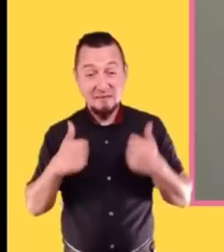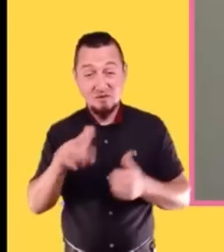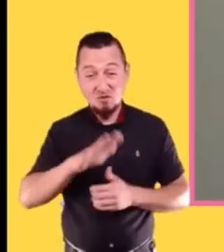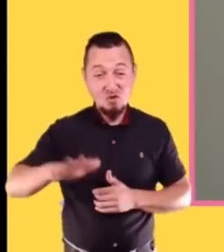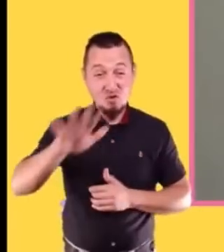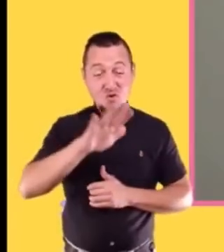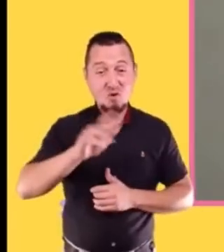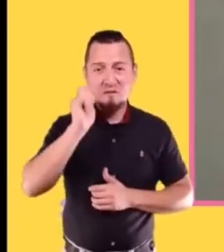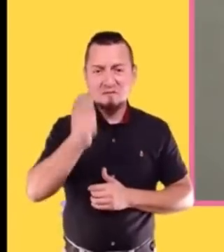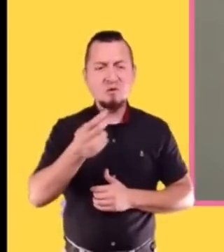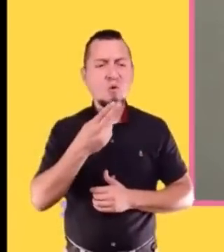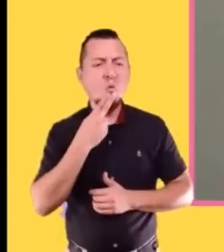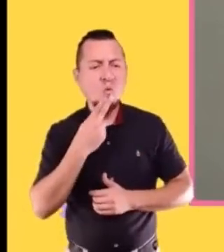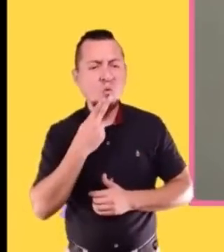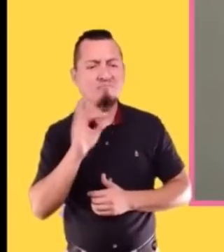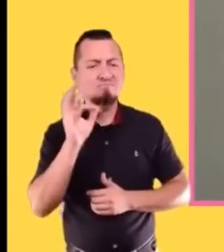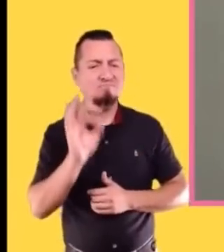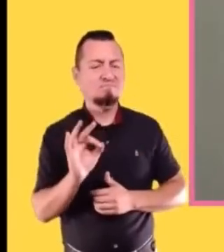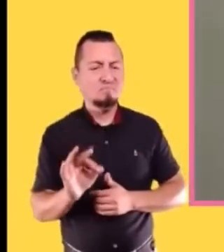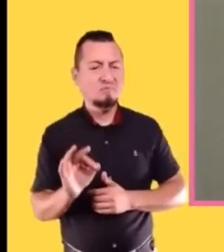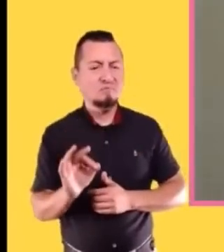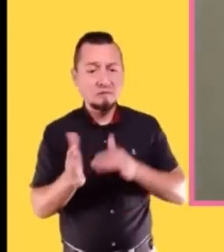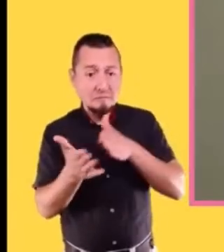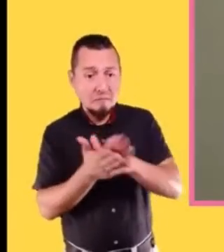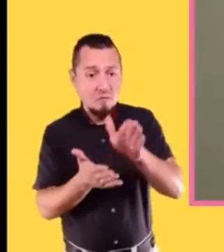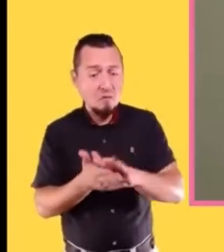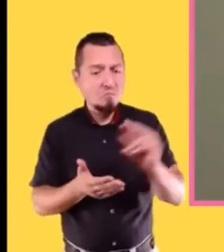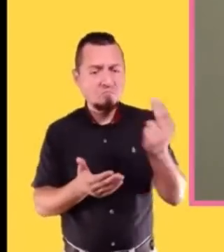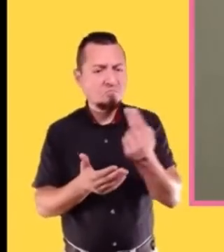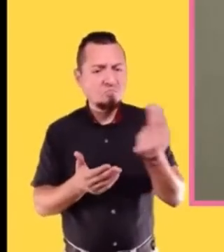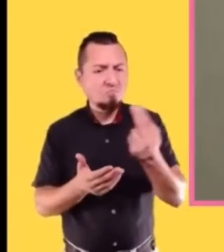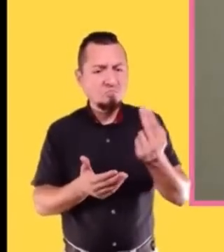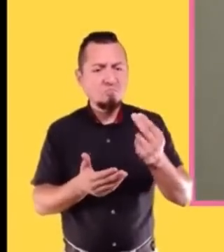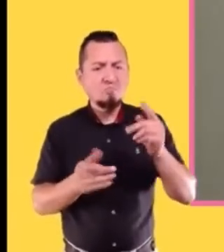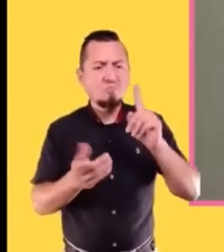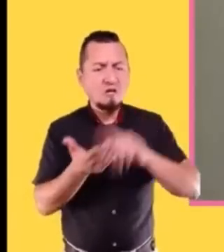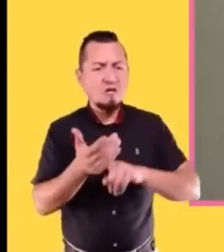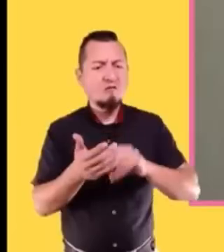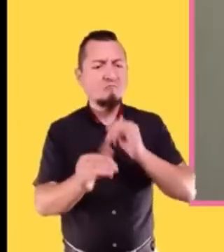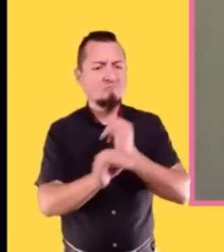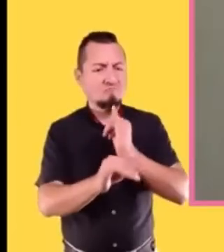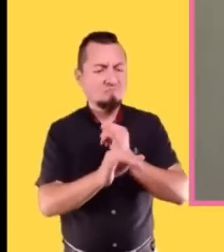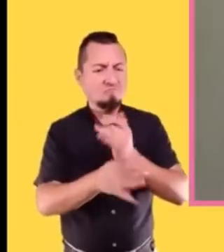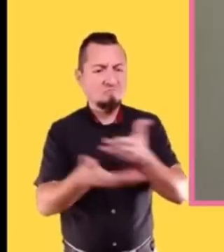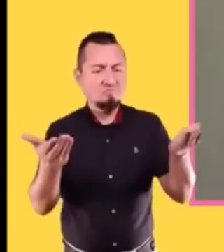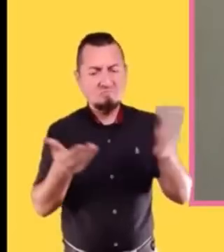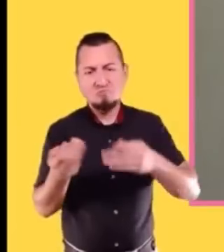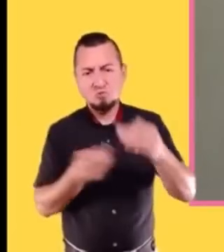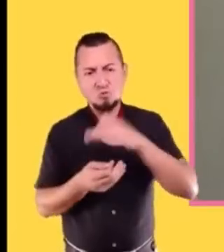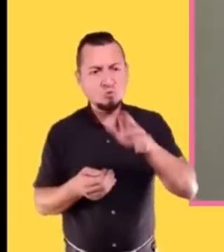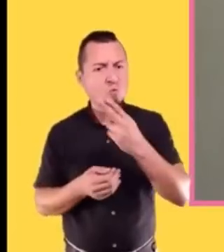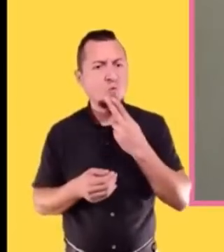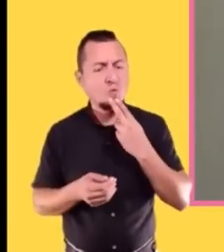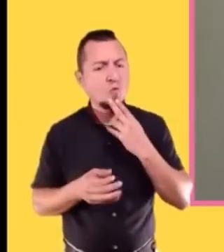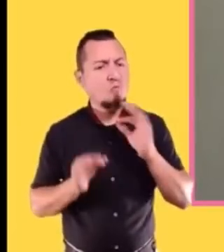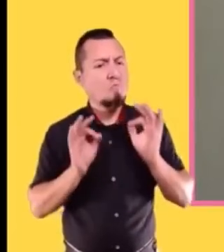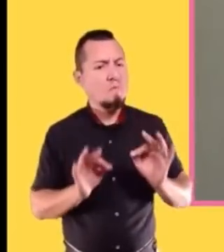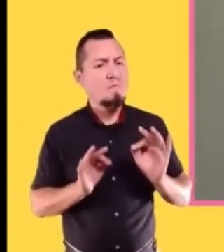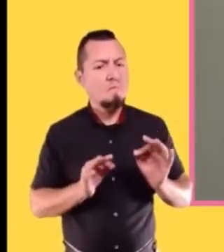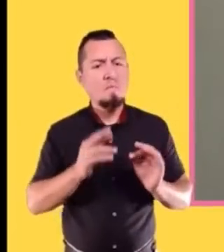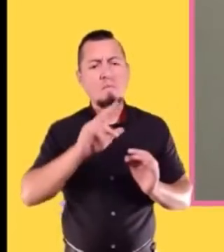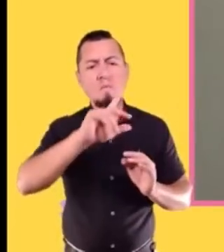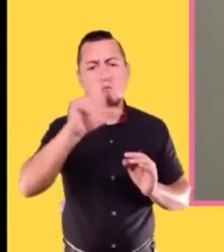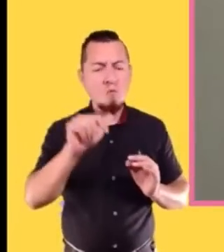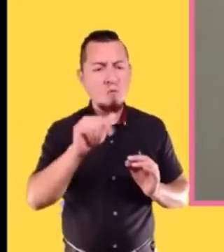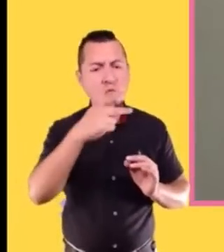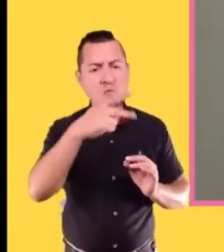usan y no han sido impresos por el gobierno del Estado, se han usado a través de nuestras plataformas digitales y se han usado muy bien, porque luego